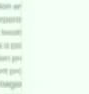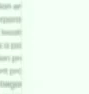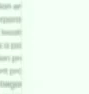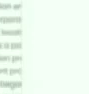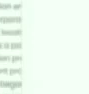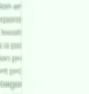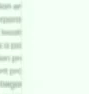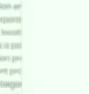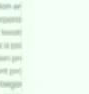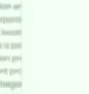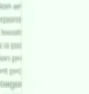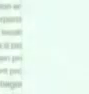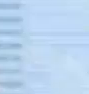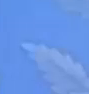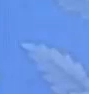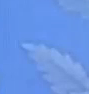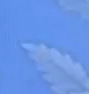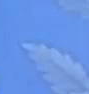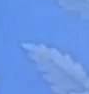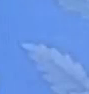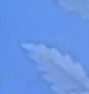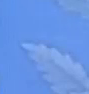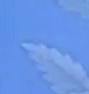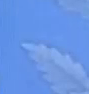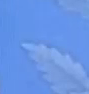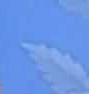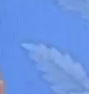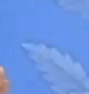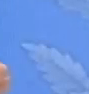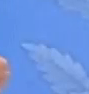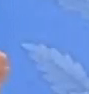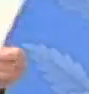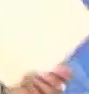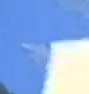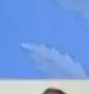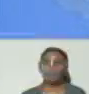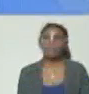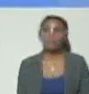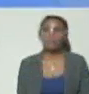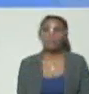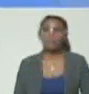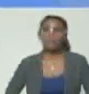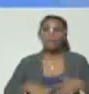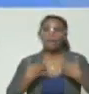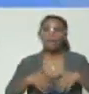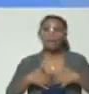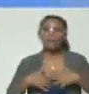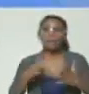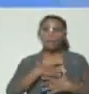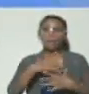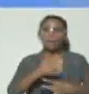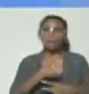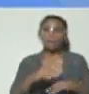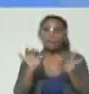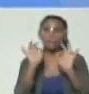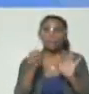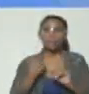entre oficiales de seguridad de Haití y una empresa que nos interesa especialmente